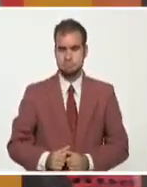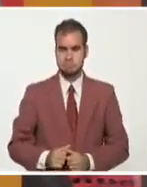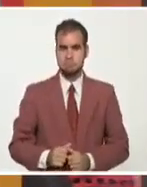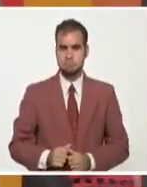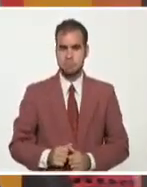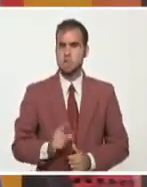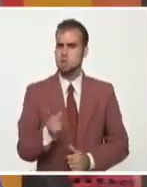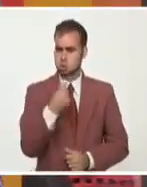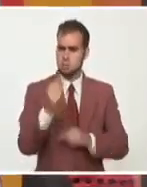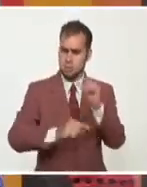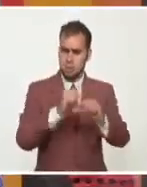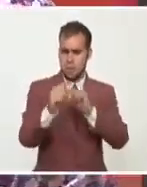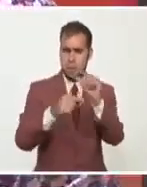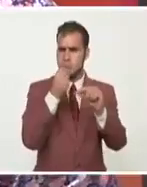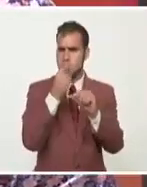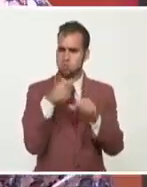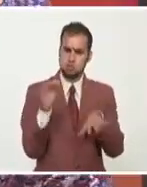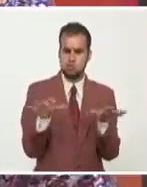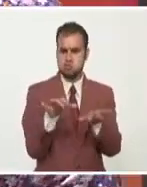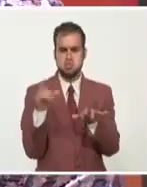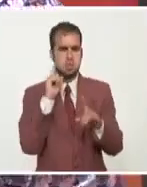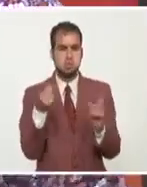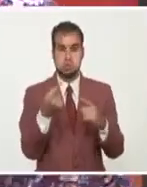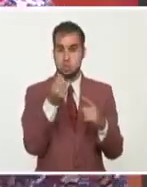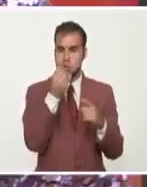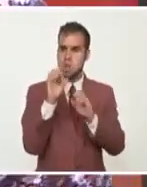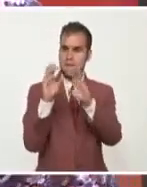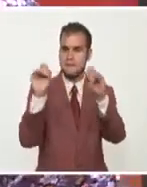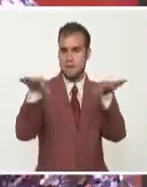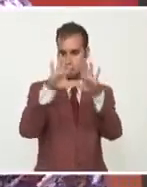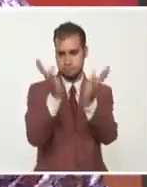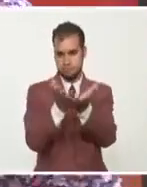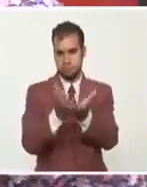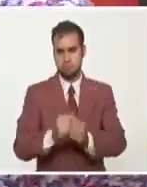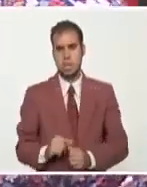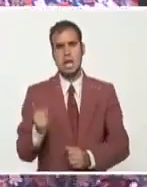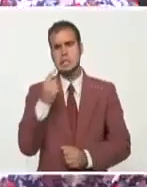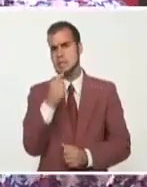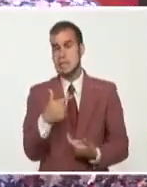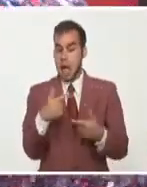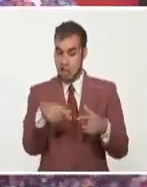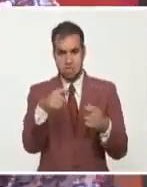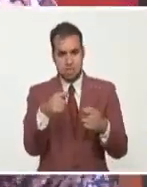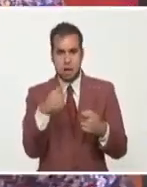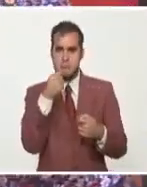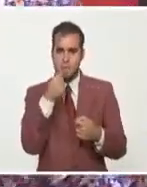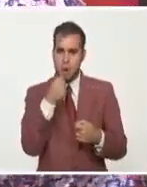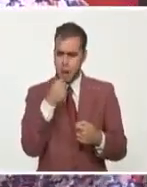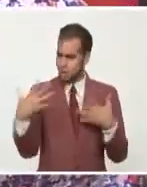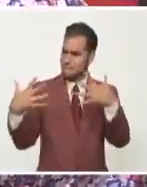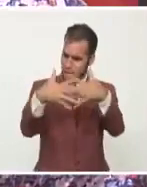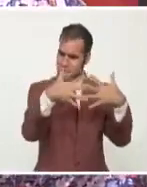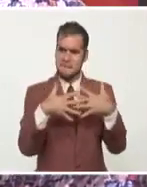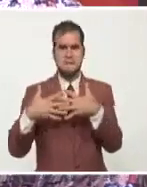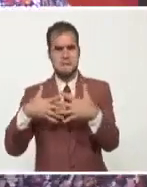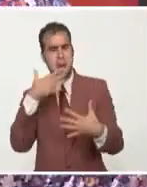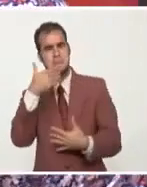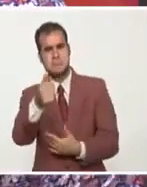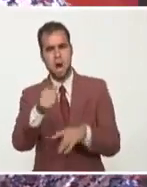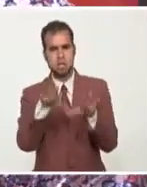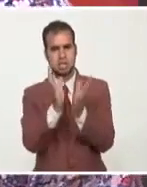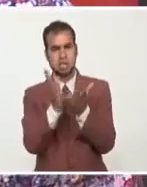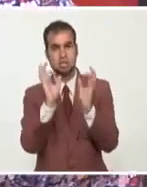donde podamos hacer esta música más global. Que sirva para sanar, para juntar, para armonizar, para fortalecer,